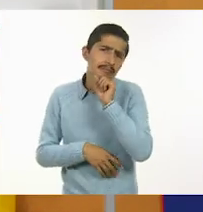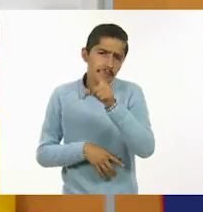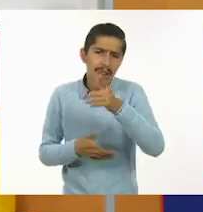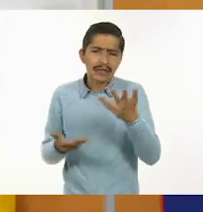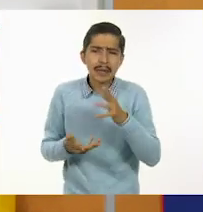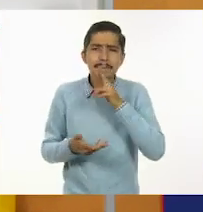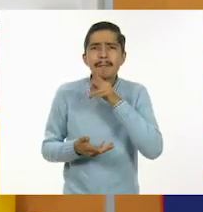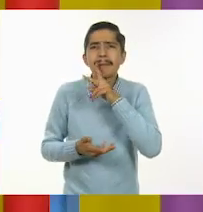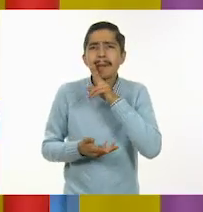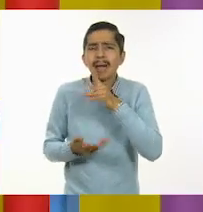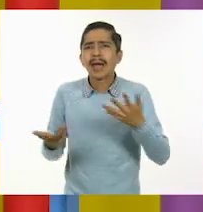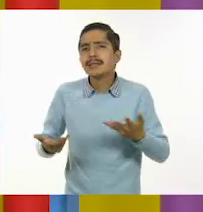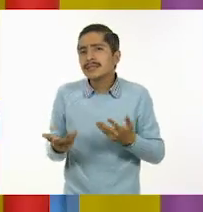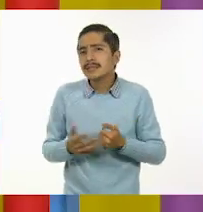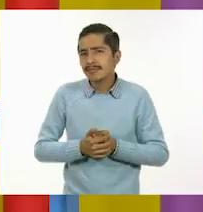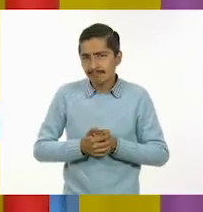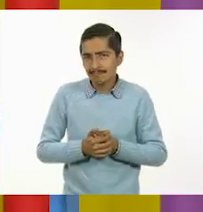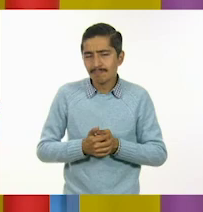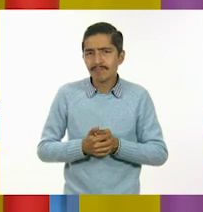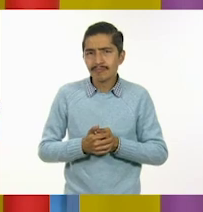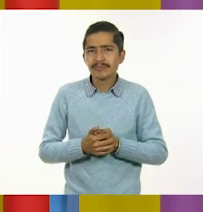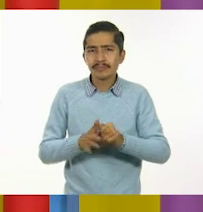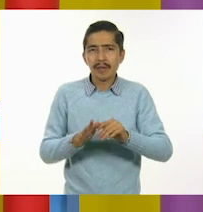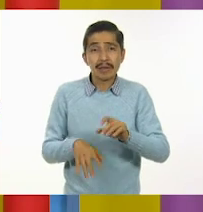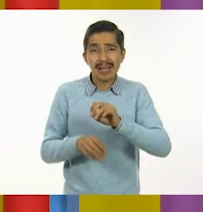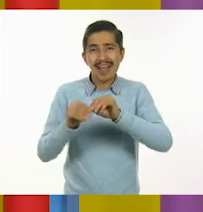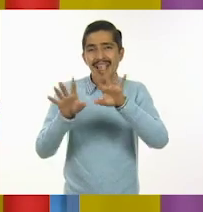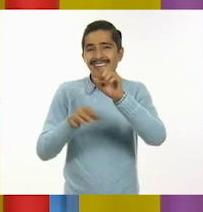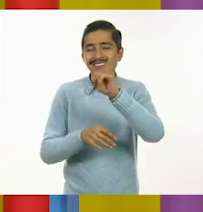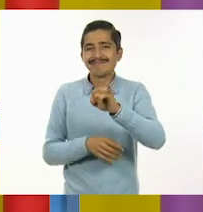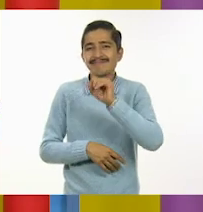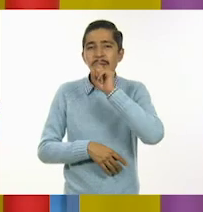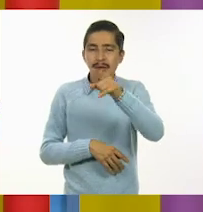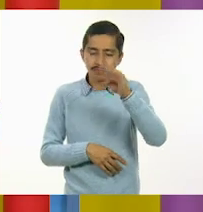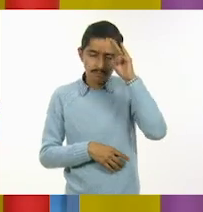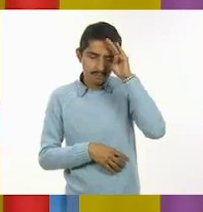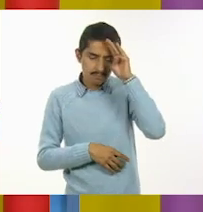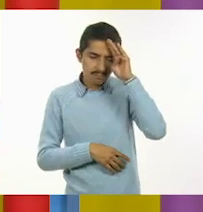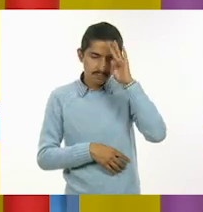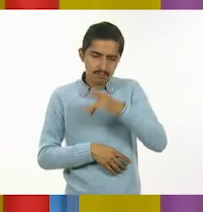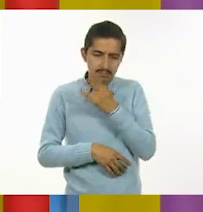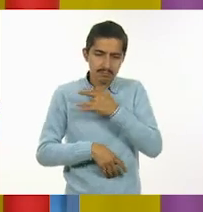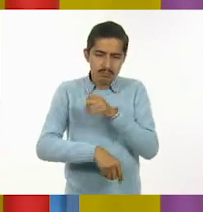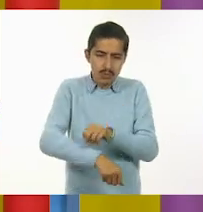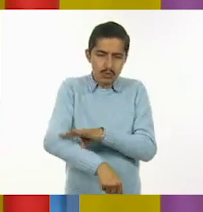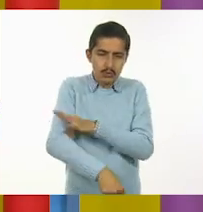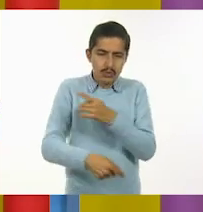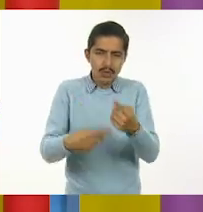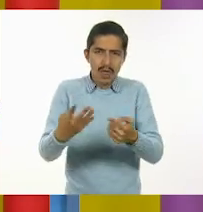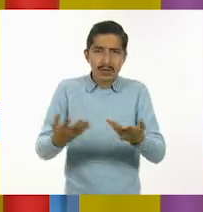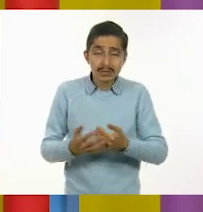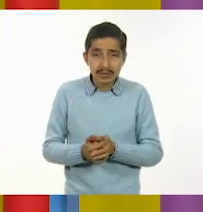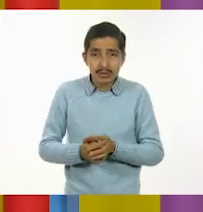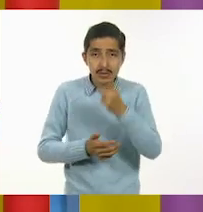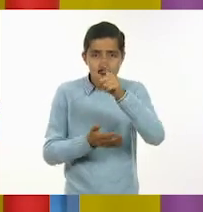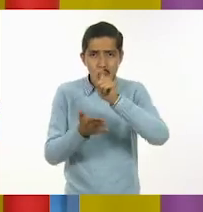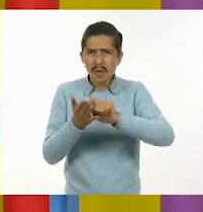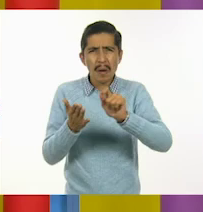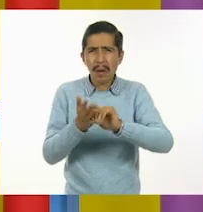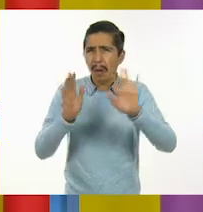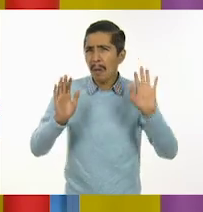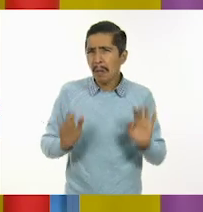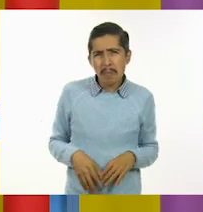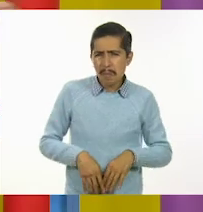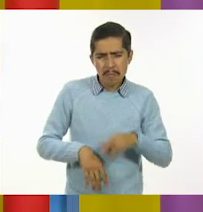mejorar. ¡Claro! ¿Qué te parece? Y es un momento también para reflexionar sobre nuestras emociones. Ponte a escribir, no te cuesta